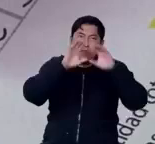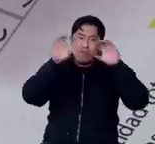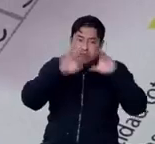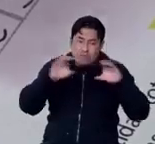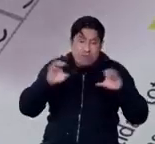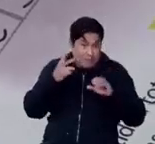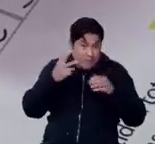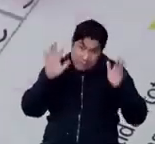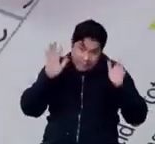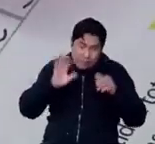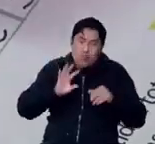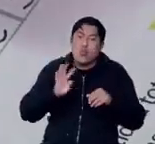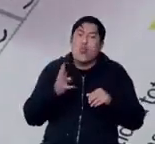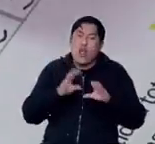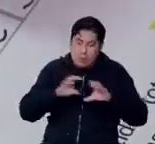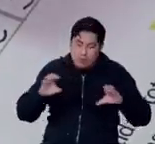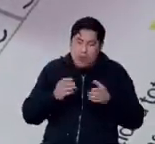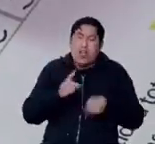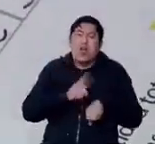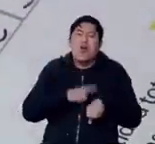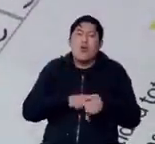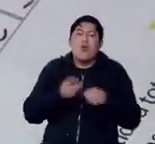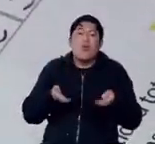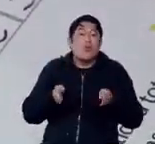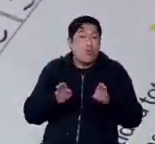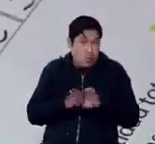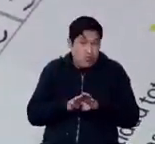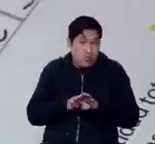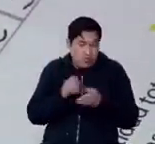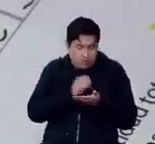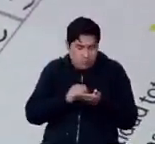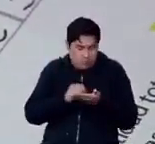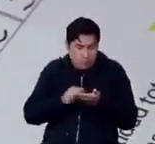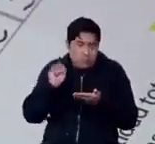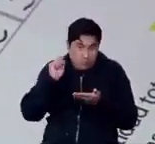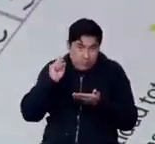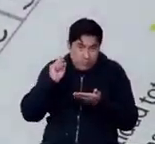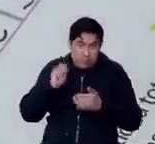la sección 4, donde se anotará la hora de cierre de la votación.